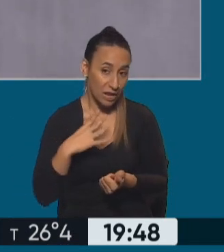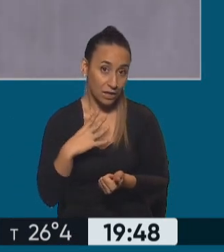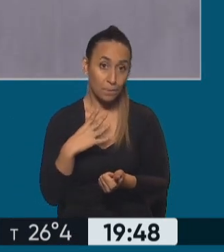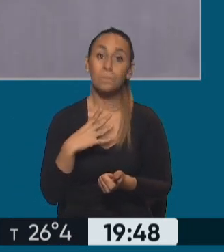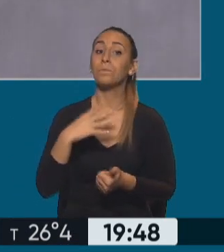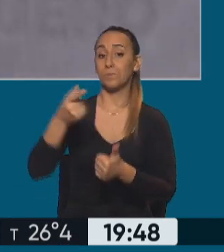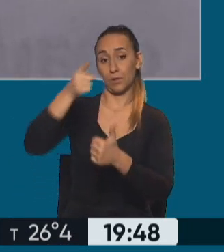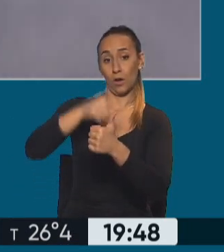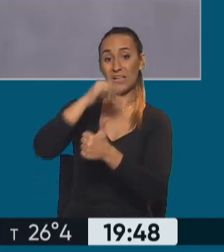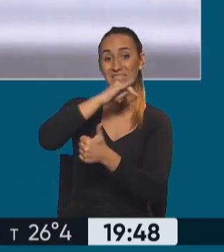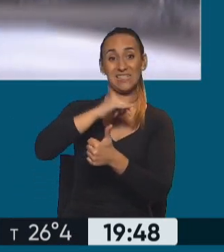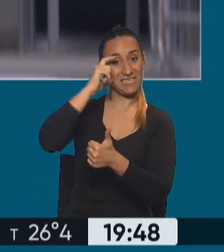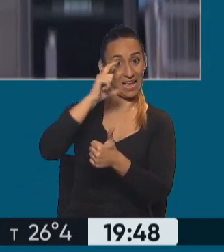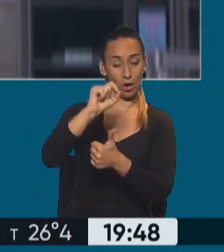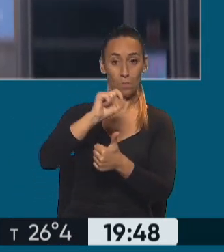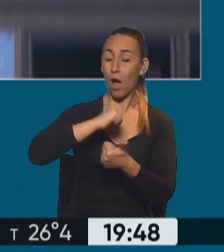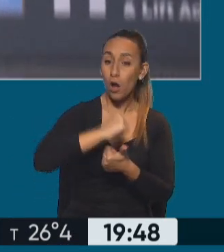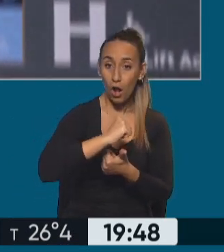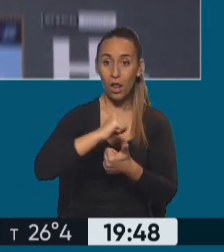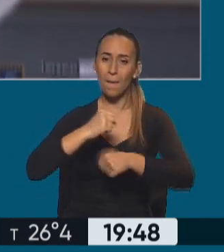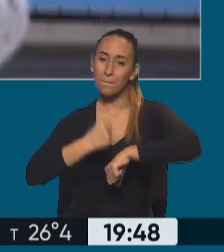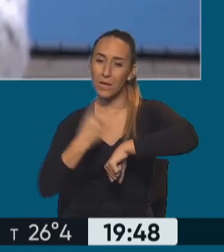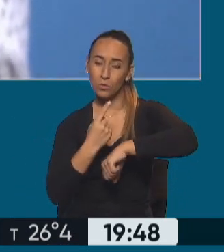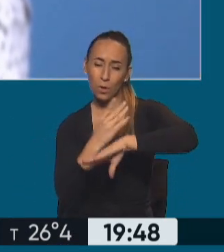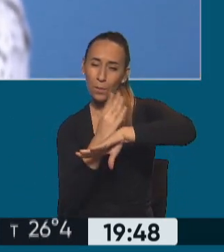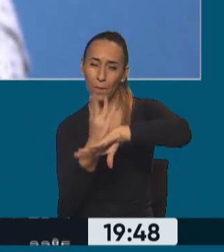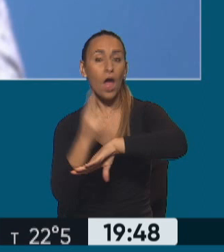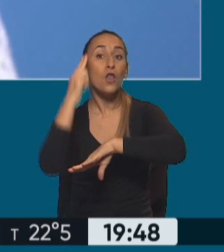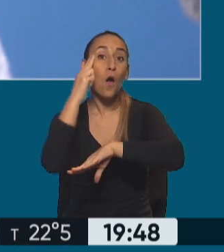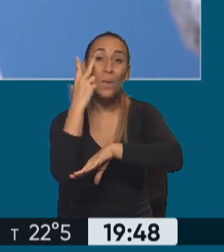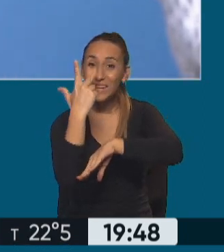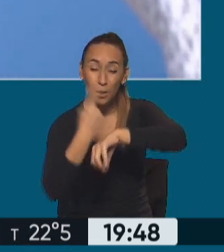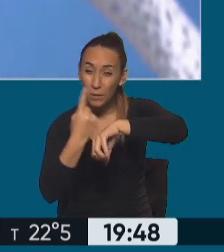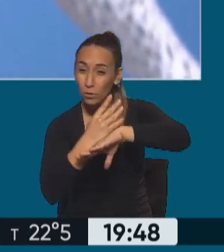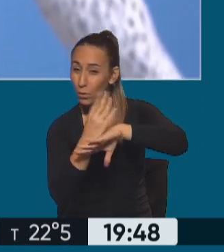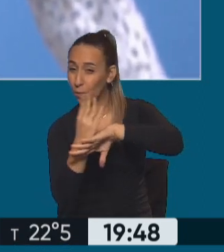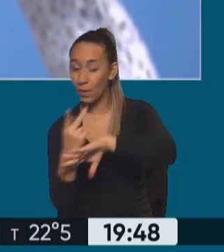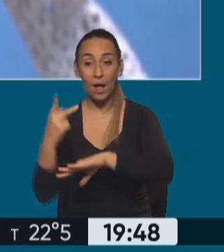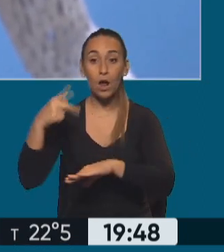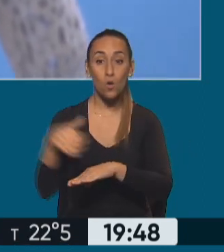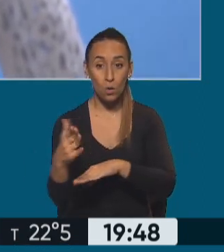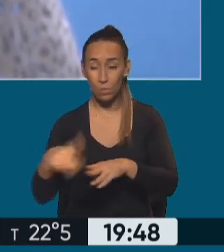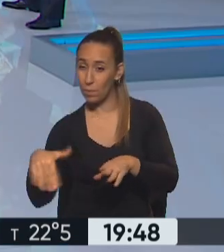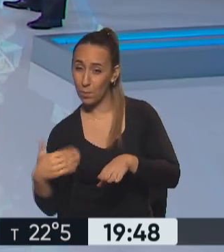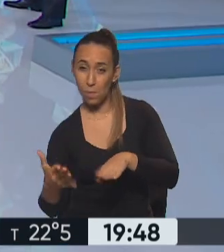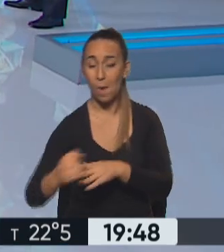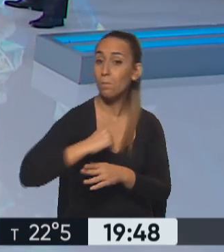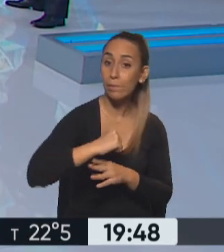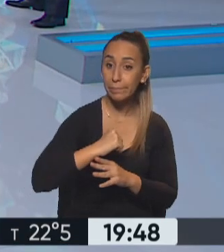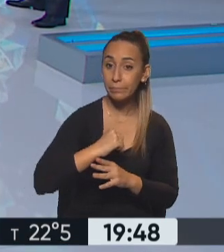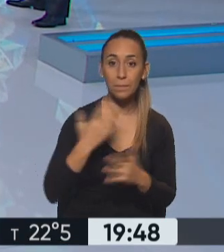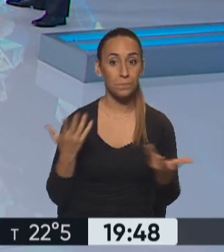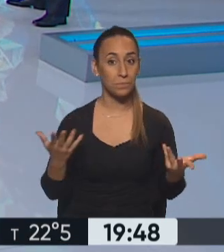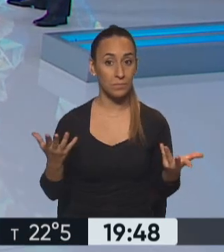gol. Y en el minuto 93, el Kun Agüero hace el campeonato. Claro. Pero, ¿por qué te cuento? No estaba